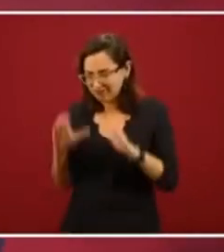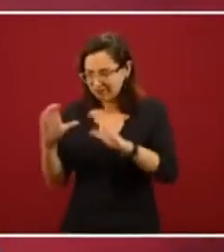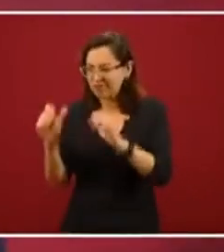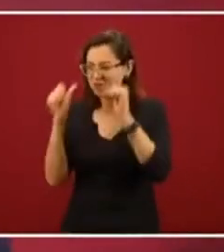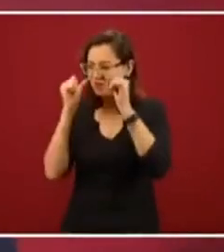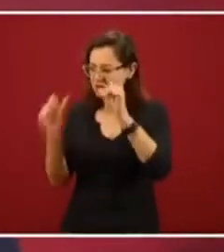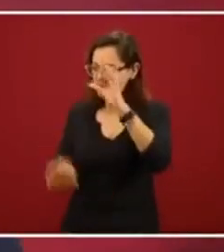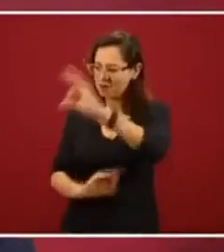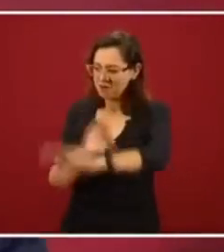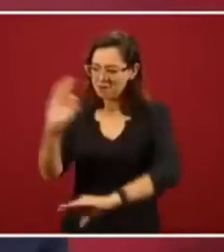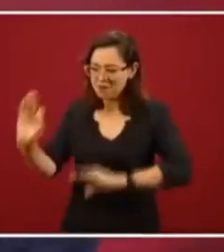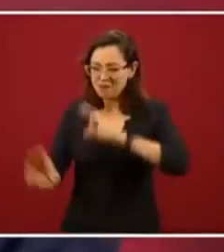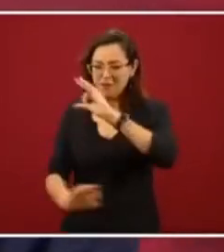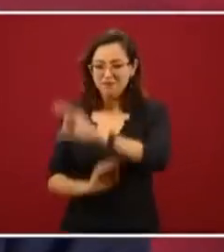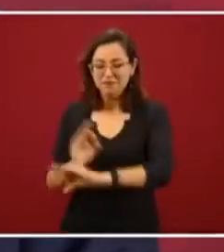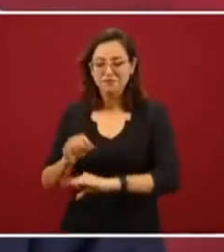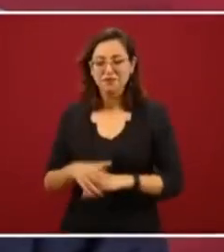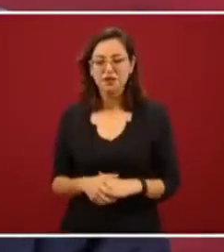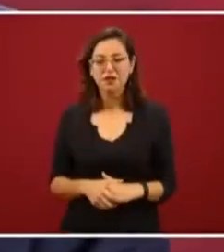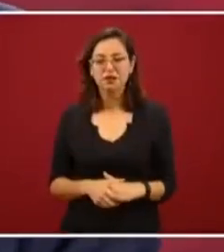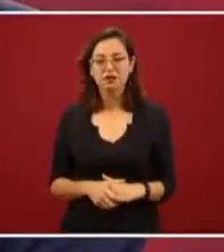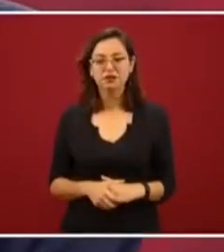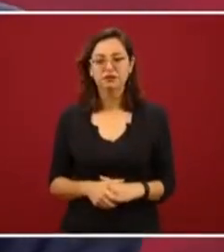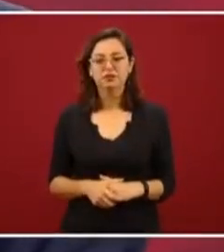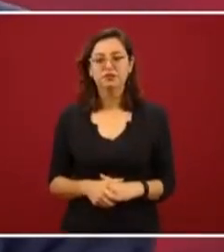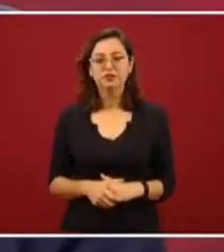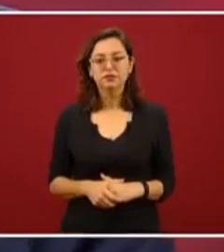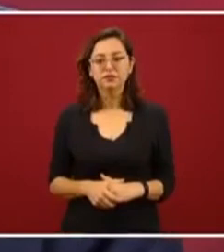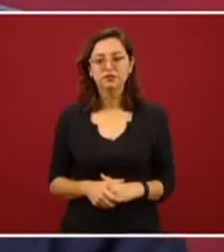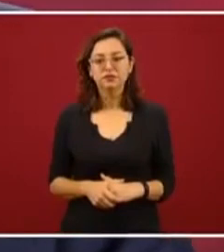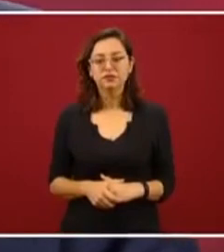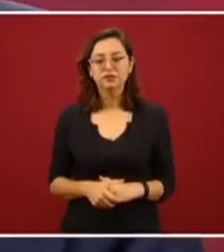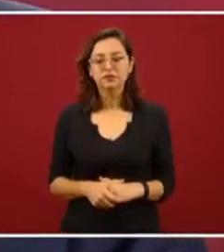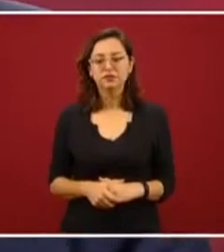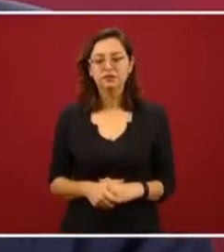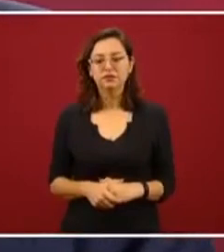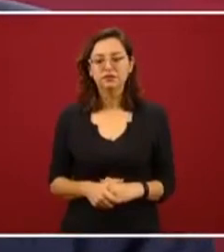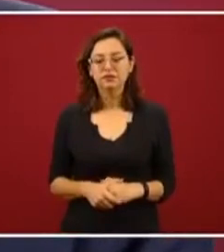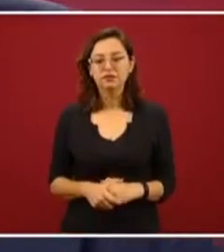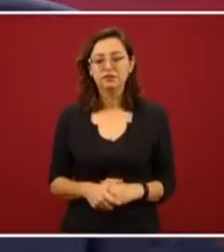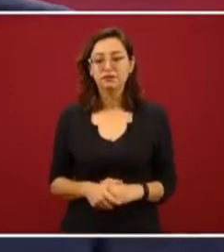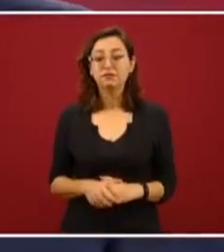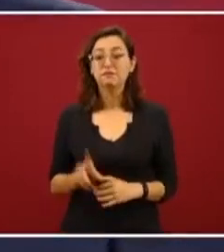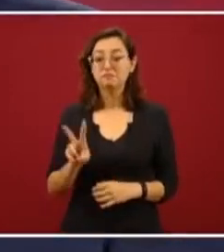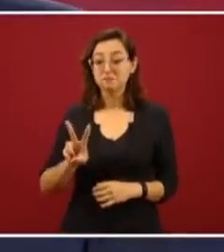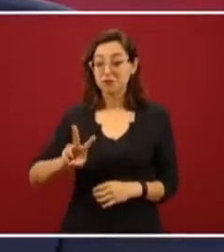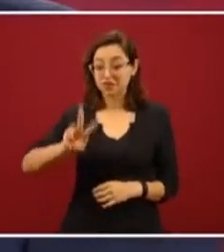Es un hecho, es conocido, que